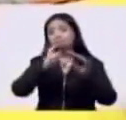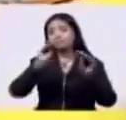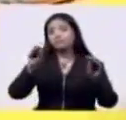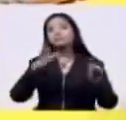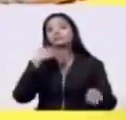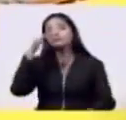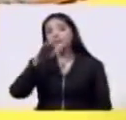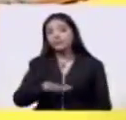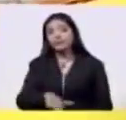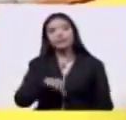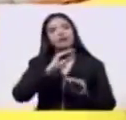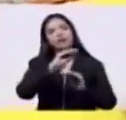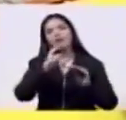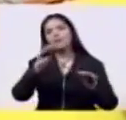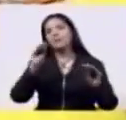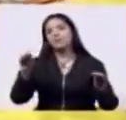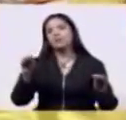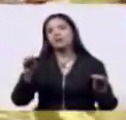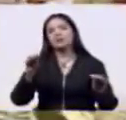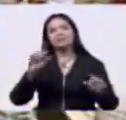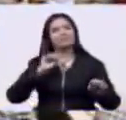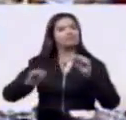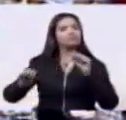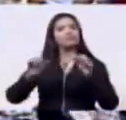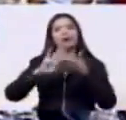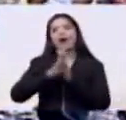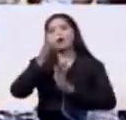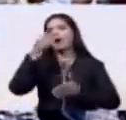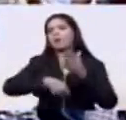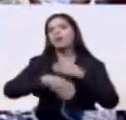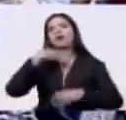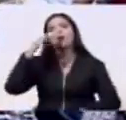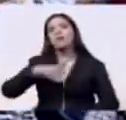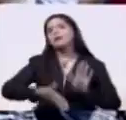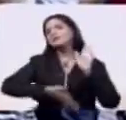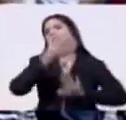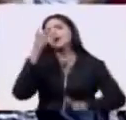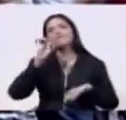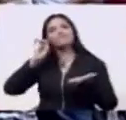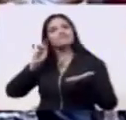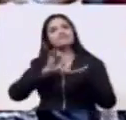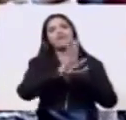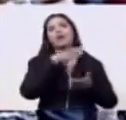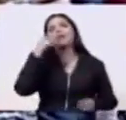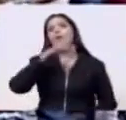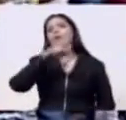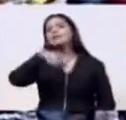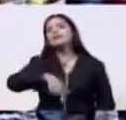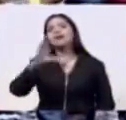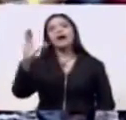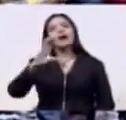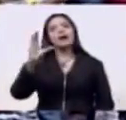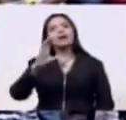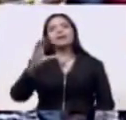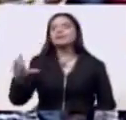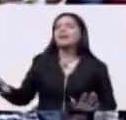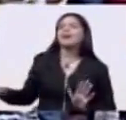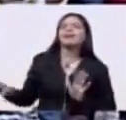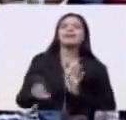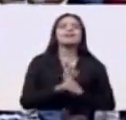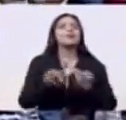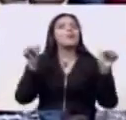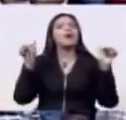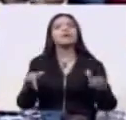muerte. Exorcizamos la muerte en Caracas, le dijimos se va la muerte de Caracas, decretamos